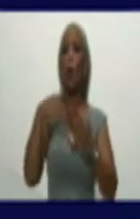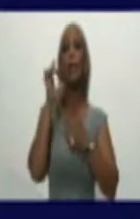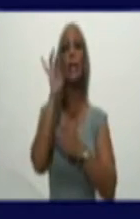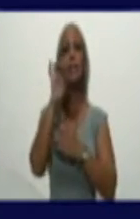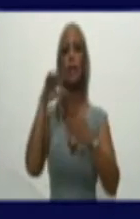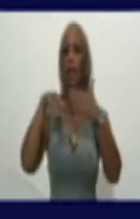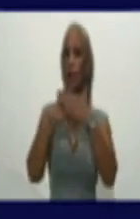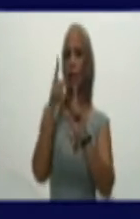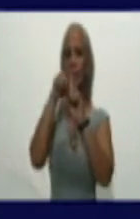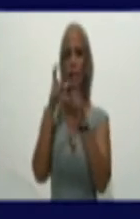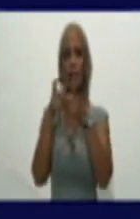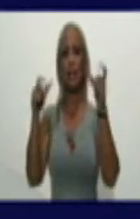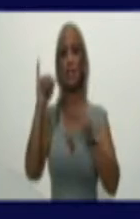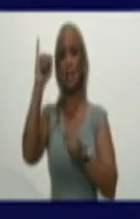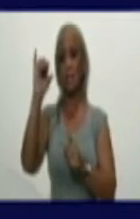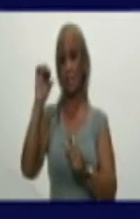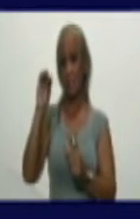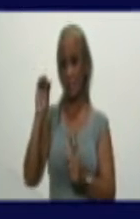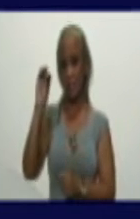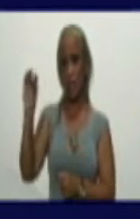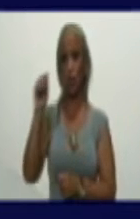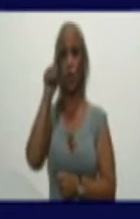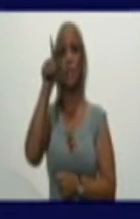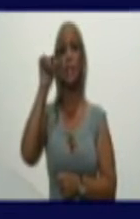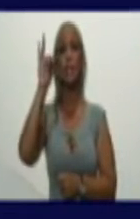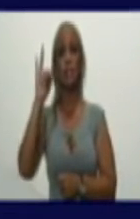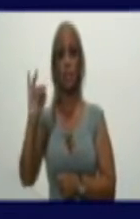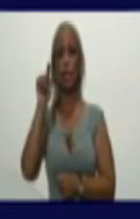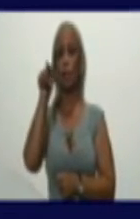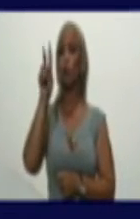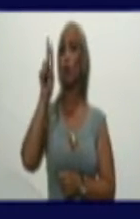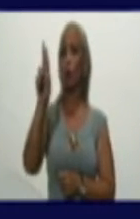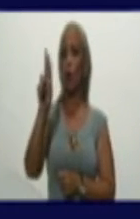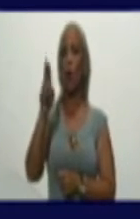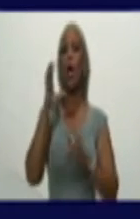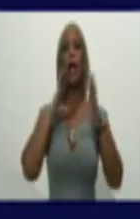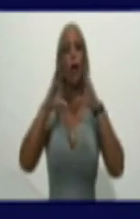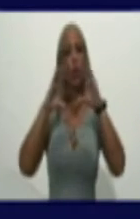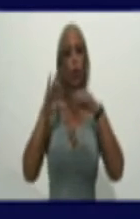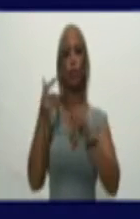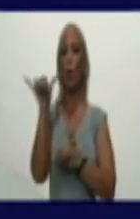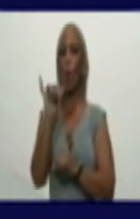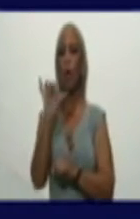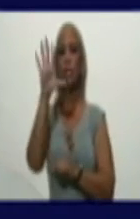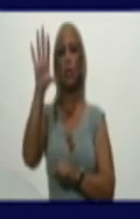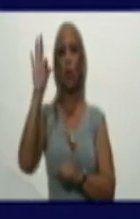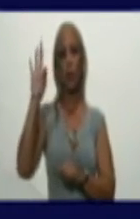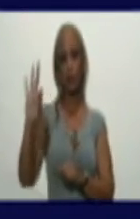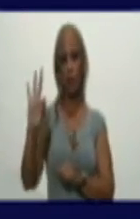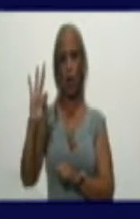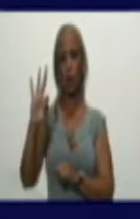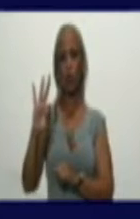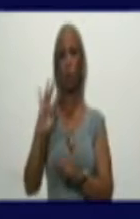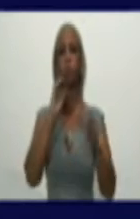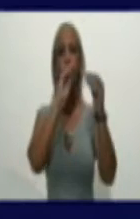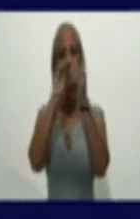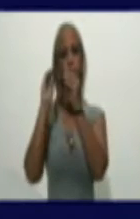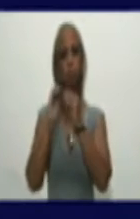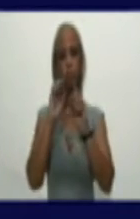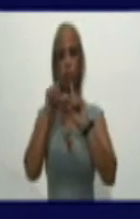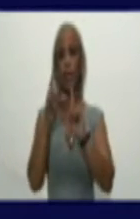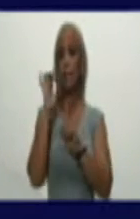tiene una tasa de 617,2. Cautocristo tiene 58 casos en 15 días y una tasa